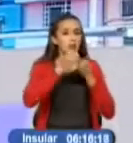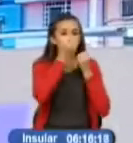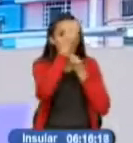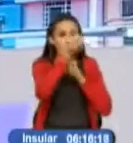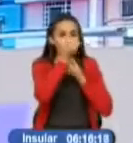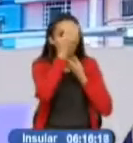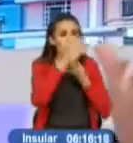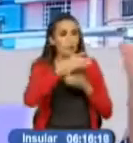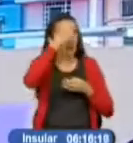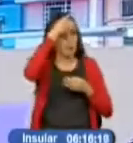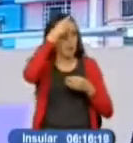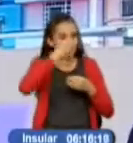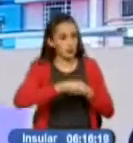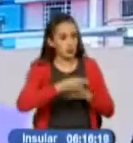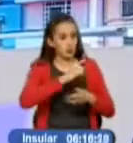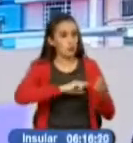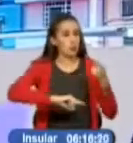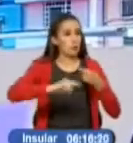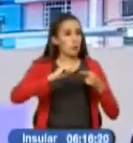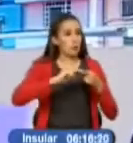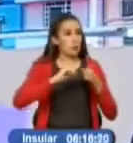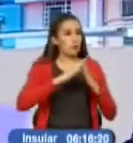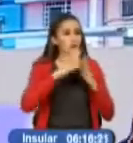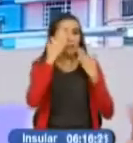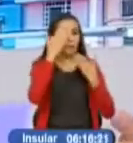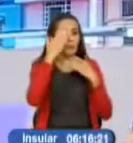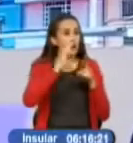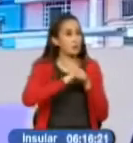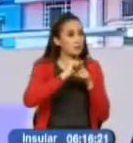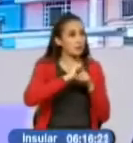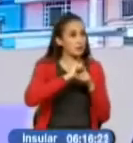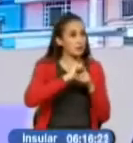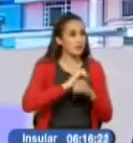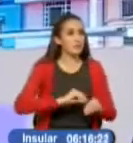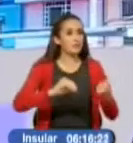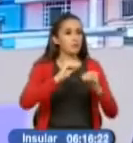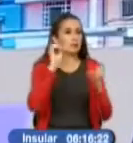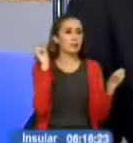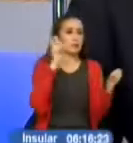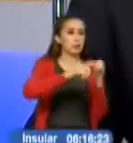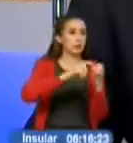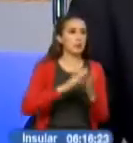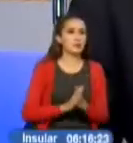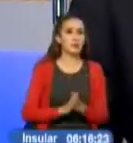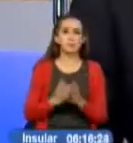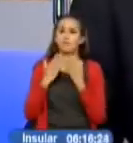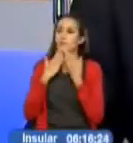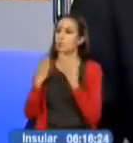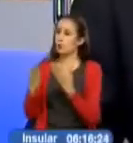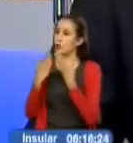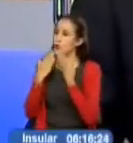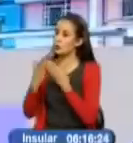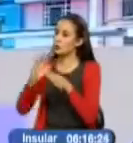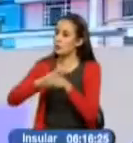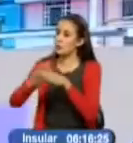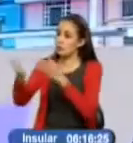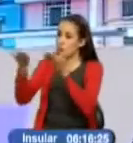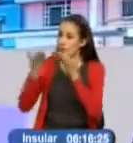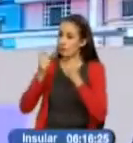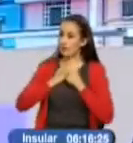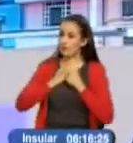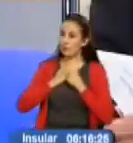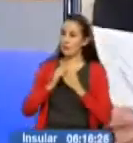esta decisión, de tal manera que podamos tener una política pública con un altísimo nivel de participación. Augusto Barrera. Muchas gracias por estar aquí. Muchas gracias,